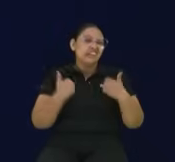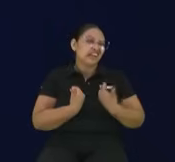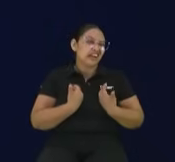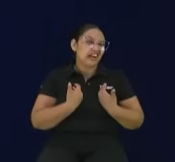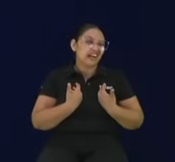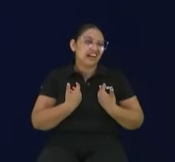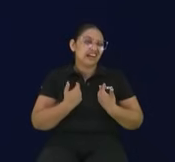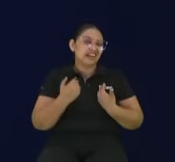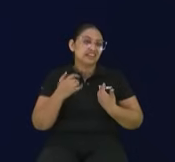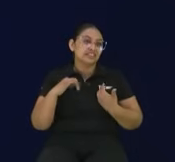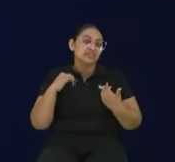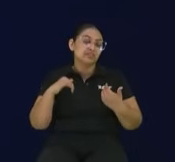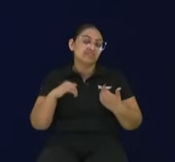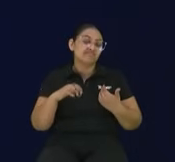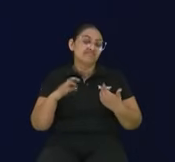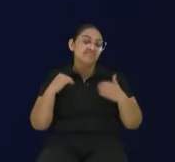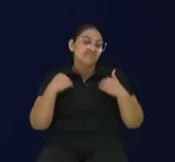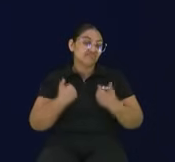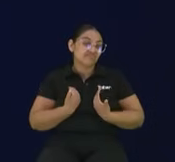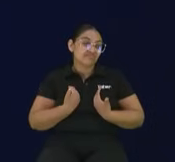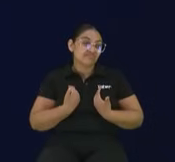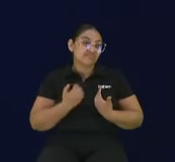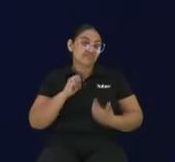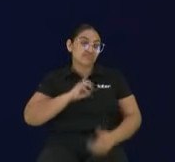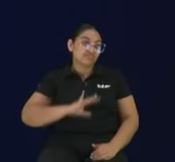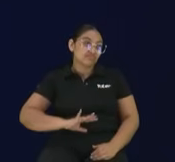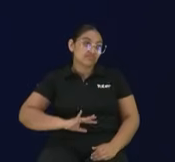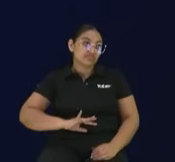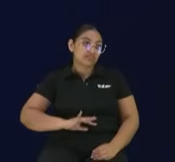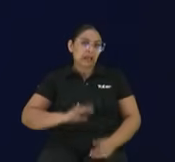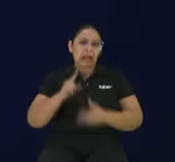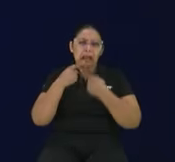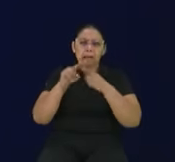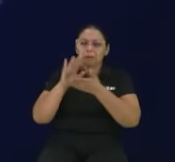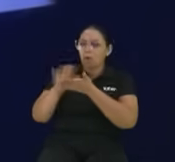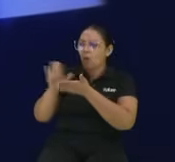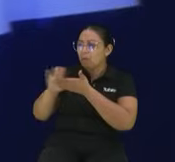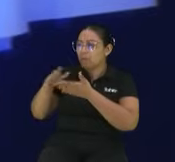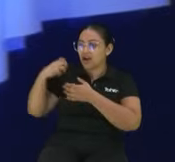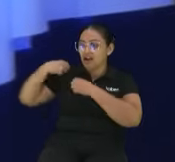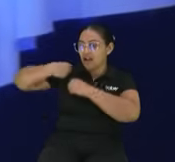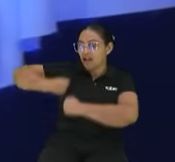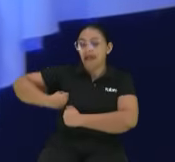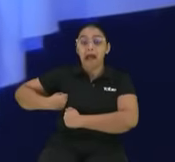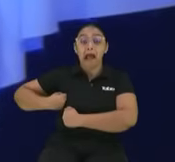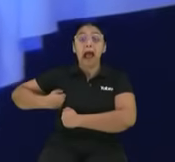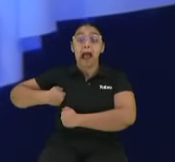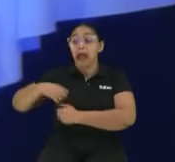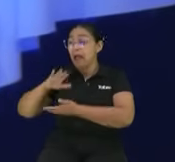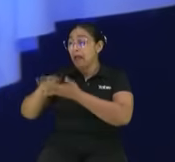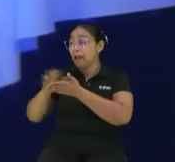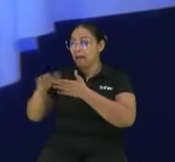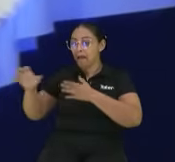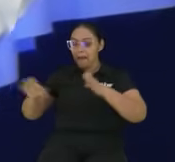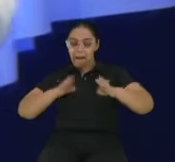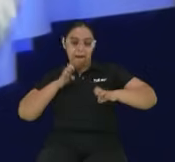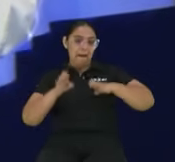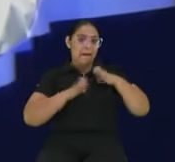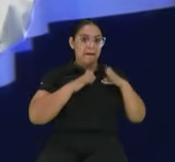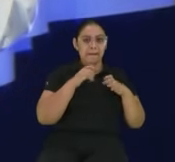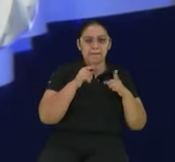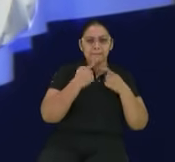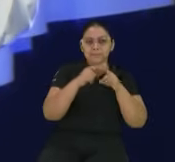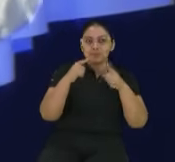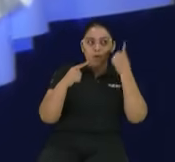dos motivadas ya quebró el hombre para motivarse compra cualquier otro tipo de cas que lo motiven un